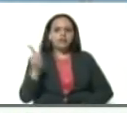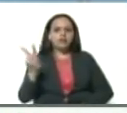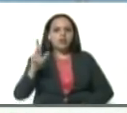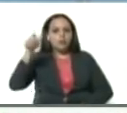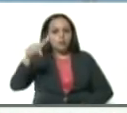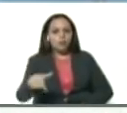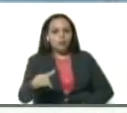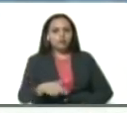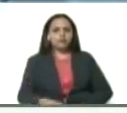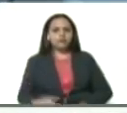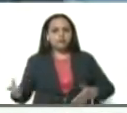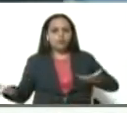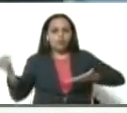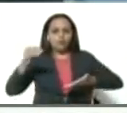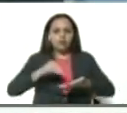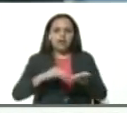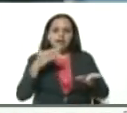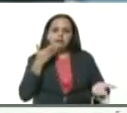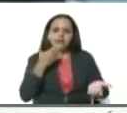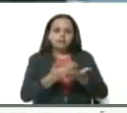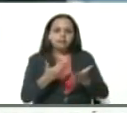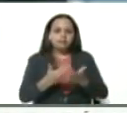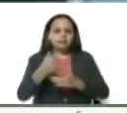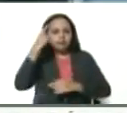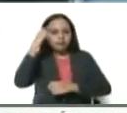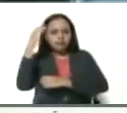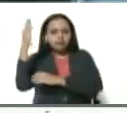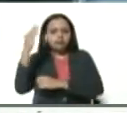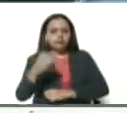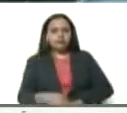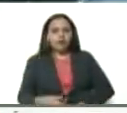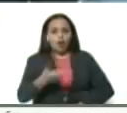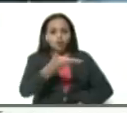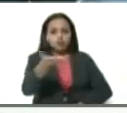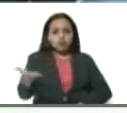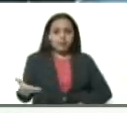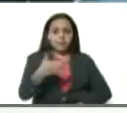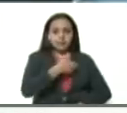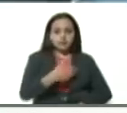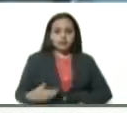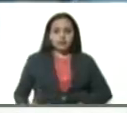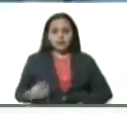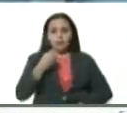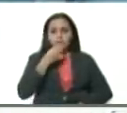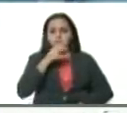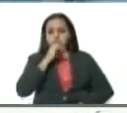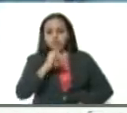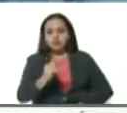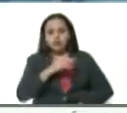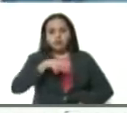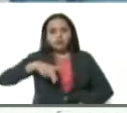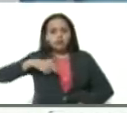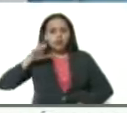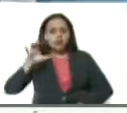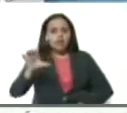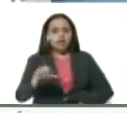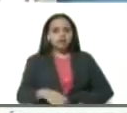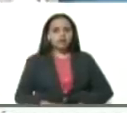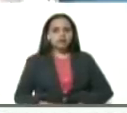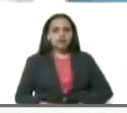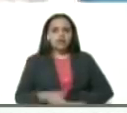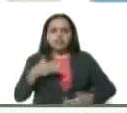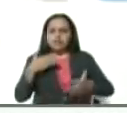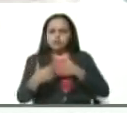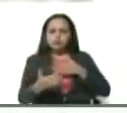hoy nuevamente agradeciéndole a Dios, a usted, presidente, por las buenas nuevas para nuestro estado. A pesar de todas